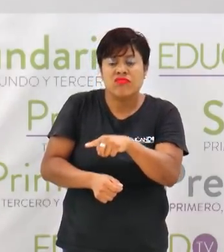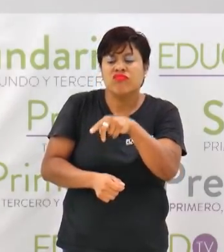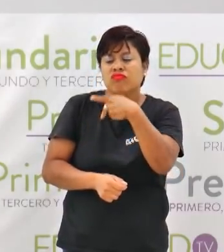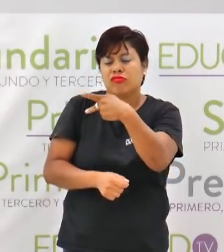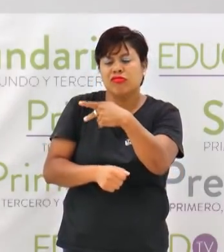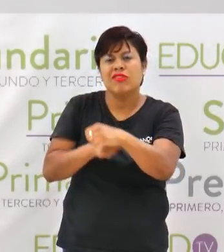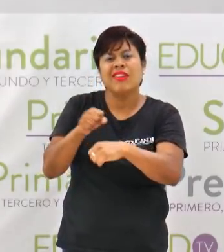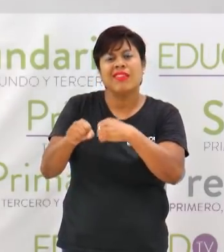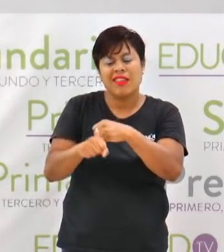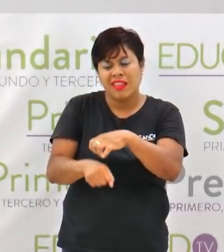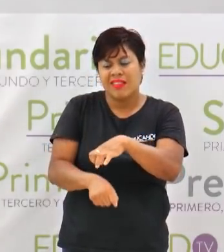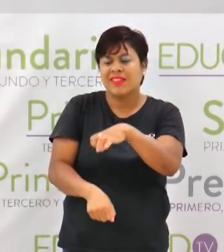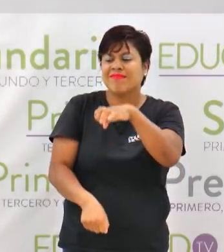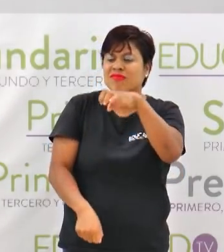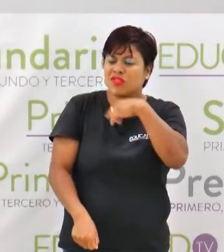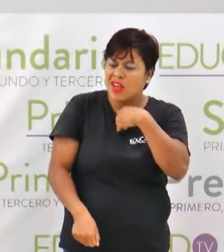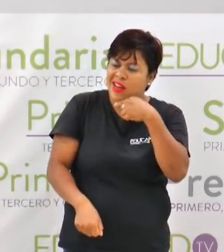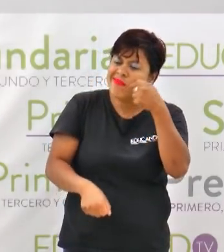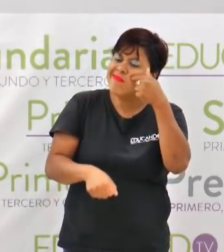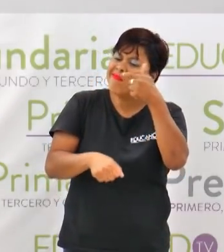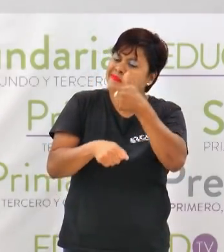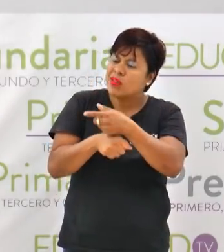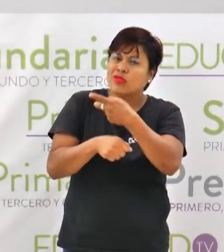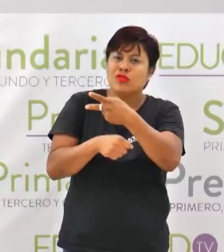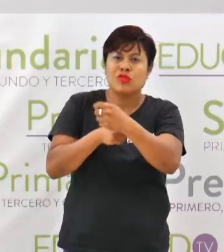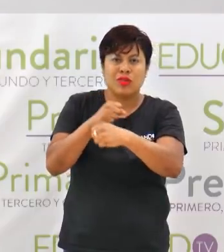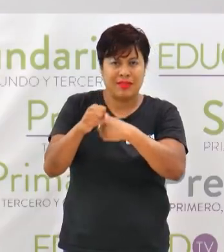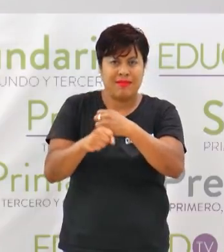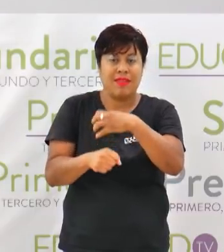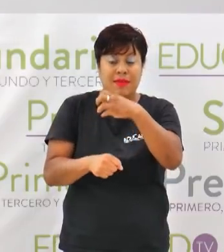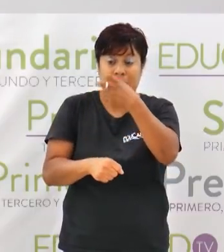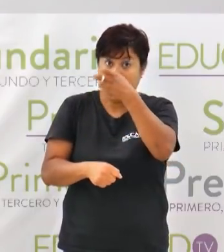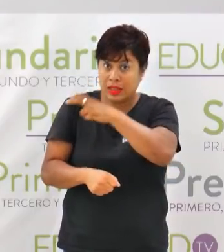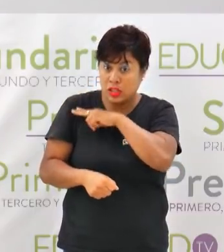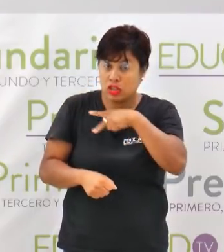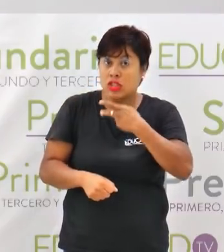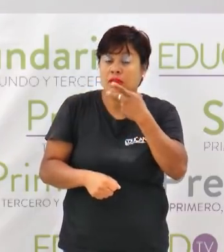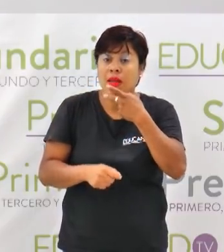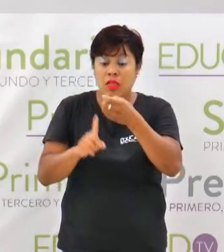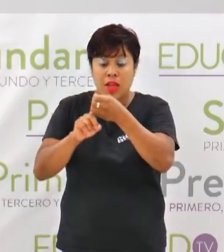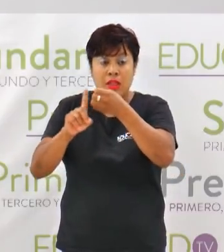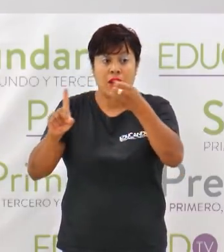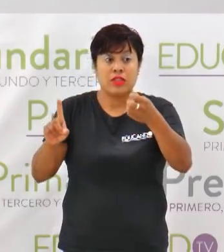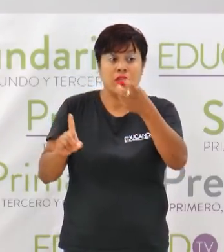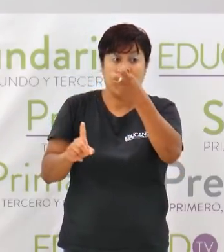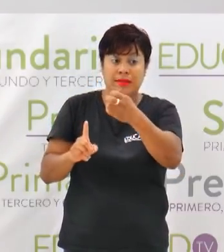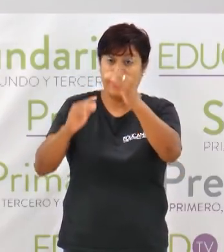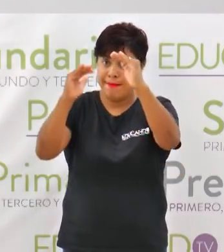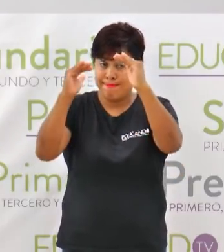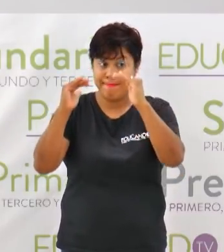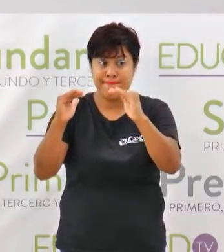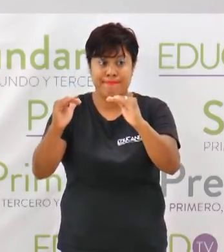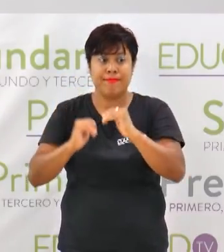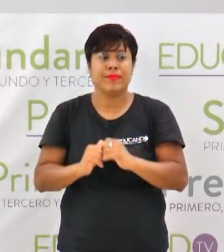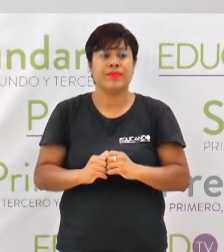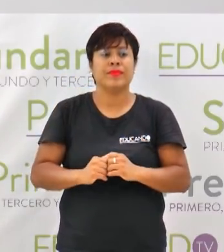revelaba su edad. Bien, estamos hablando de esta oración que tenemos acá.